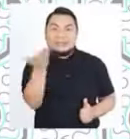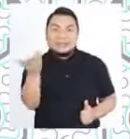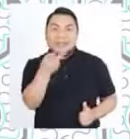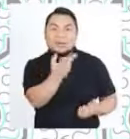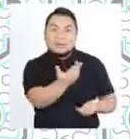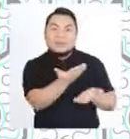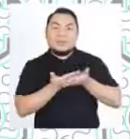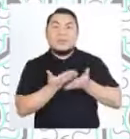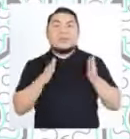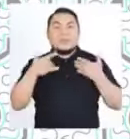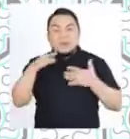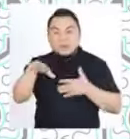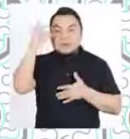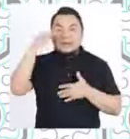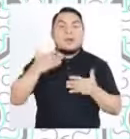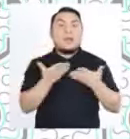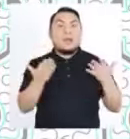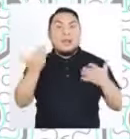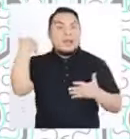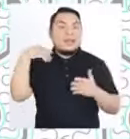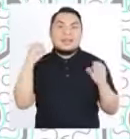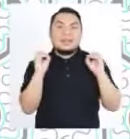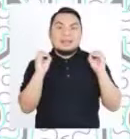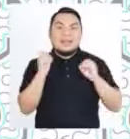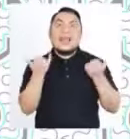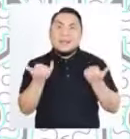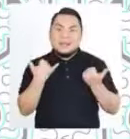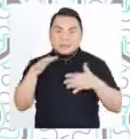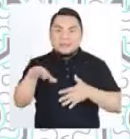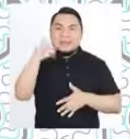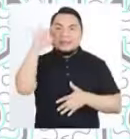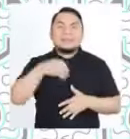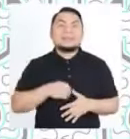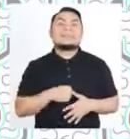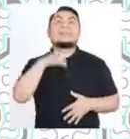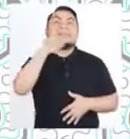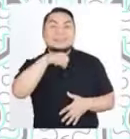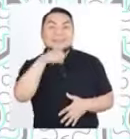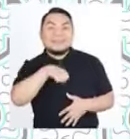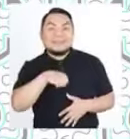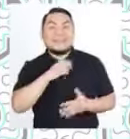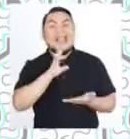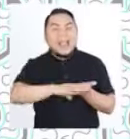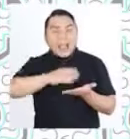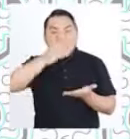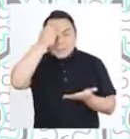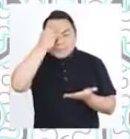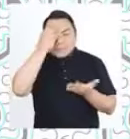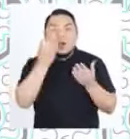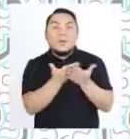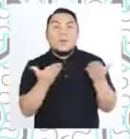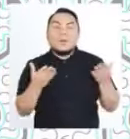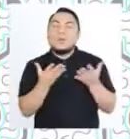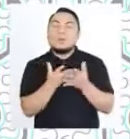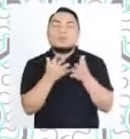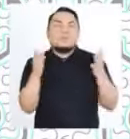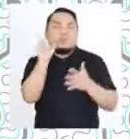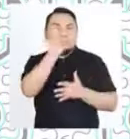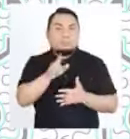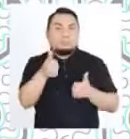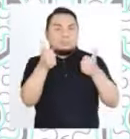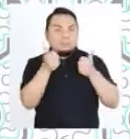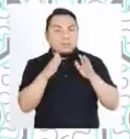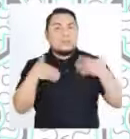Kubi, descubro que puedo hacer cosas que antes no hubiera imaginado. ¡Sí! Aprendemos cosas